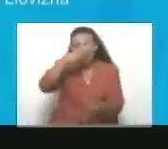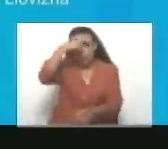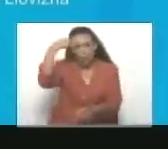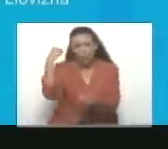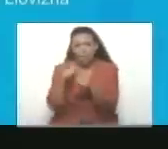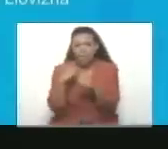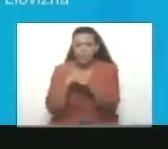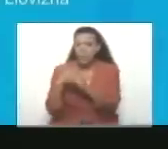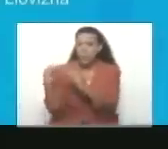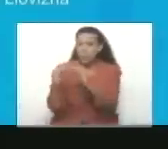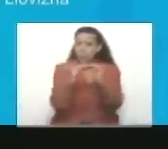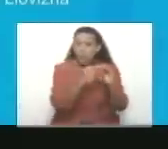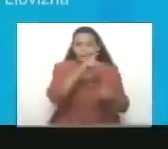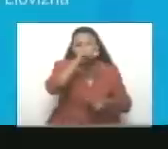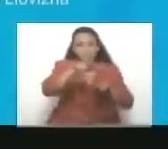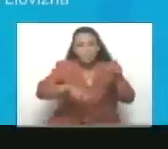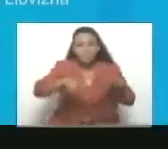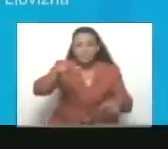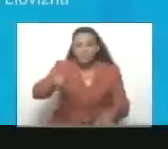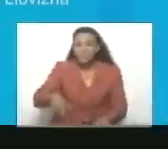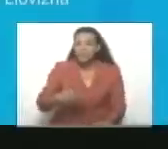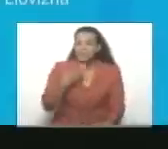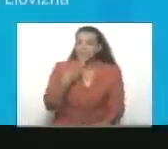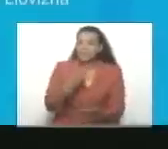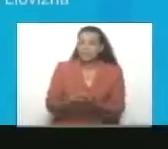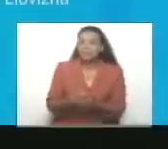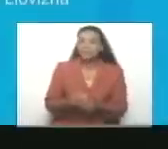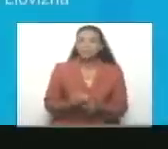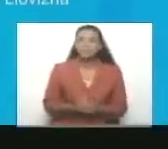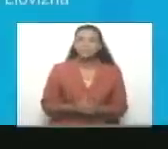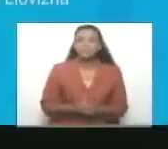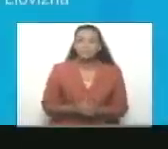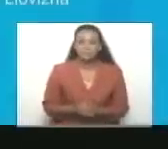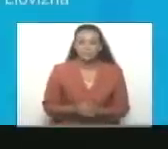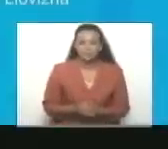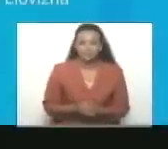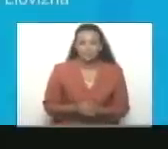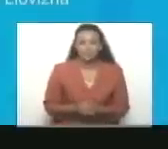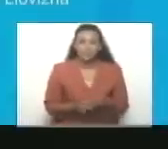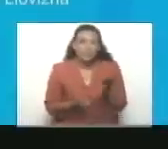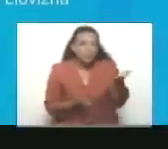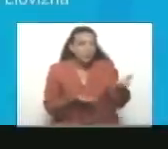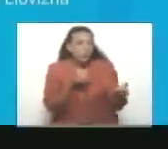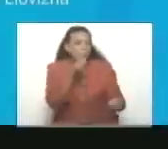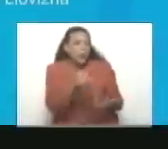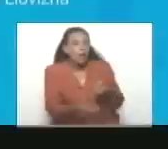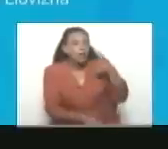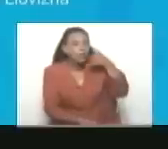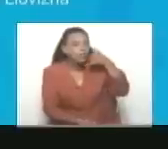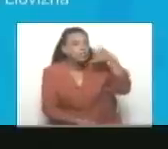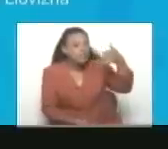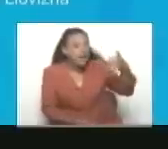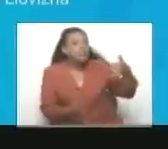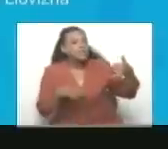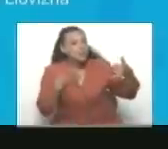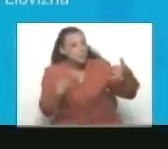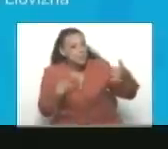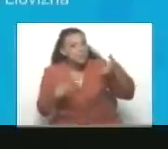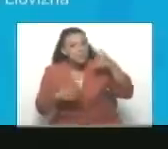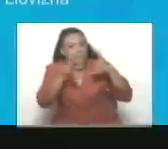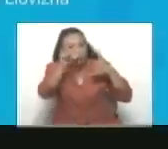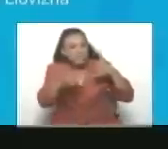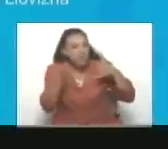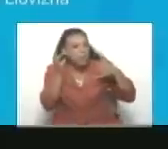obrero de verdad que agradecida con usted aquí Ana Karina te estoy escuchando Yo también estoy emocionado